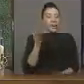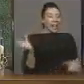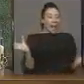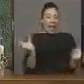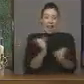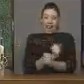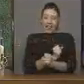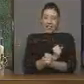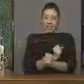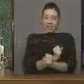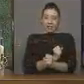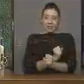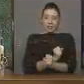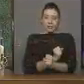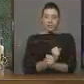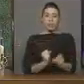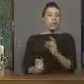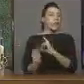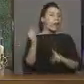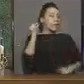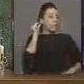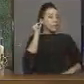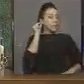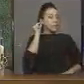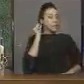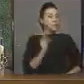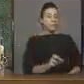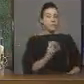damos inmediatamente la palabra a la diputada del Partido por la Democracia, doña Cristina.